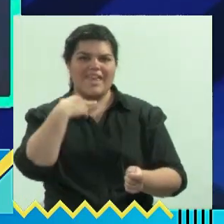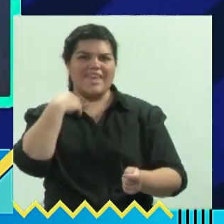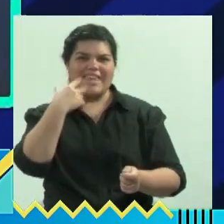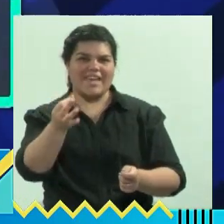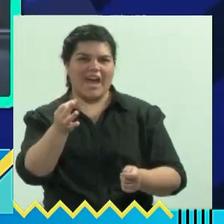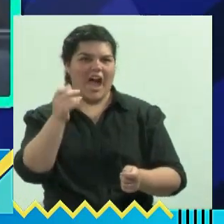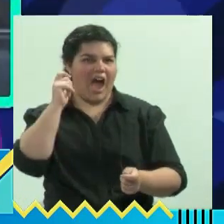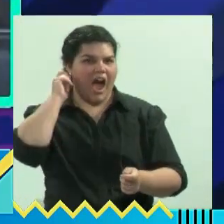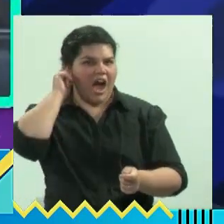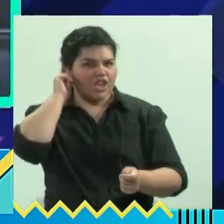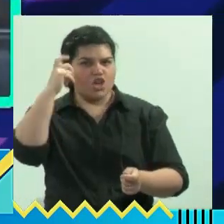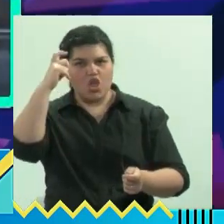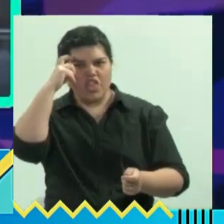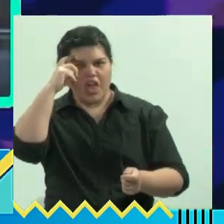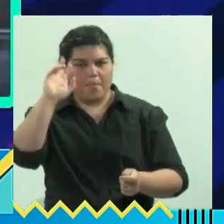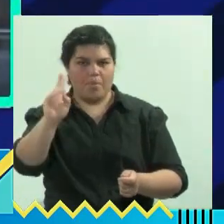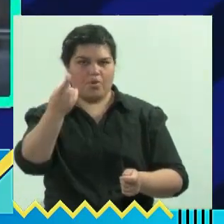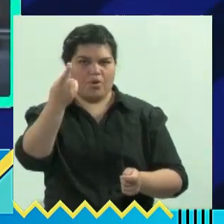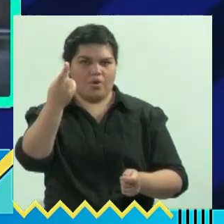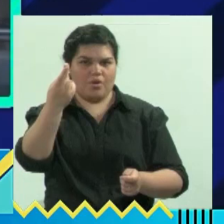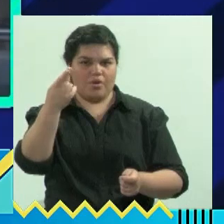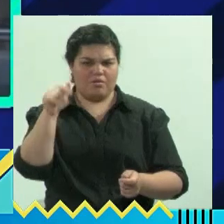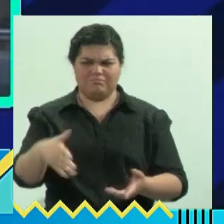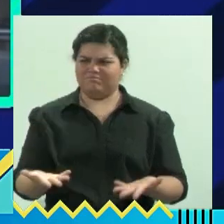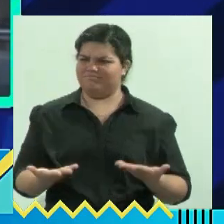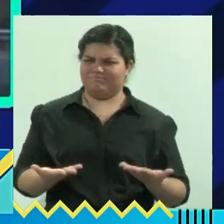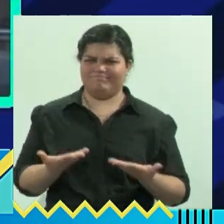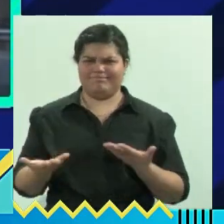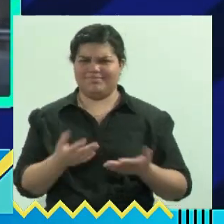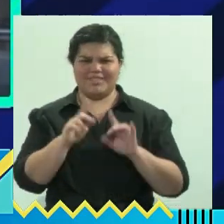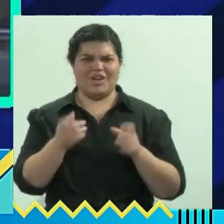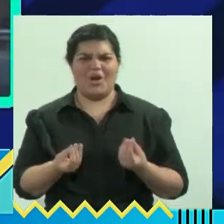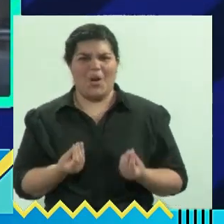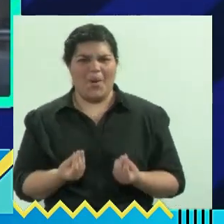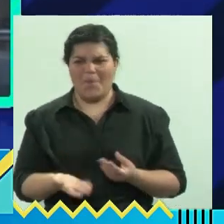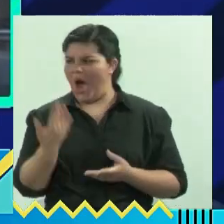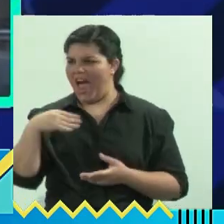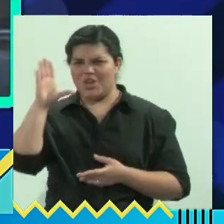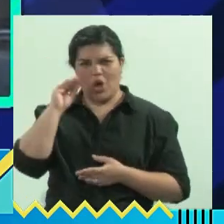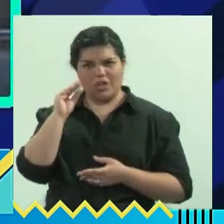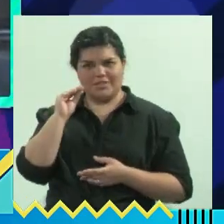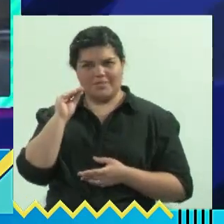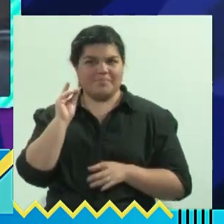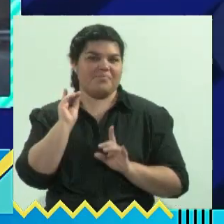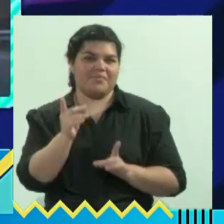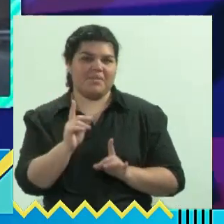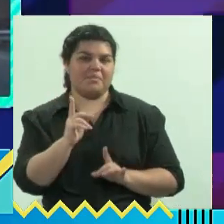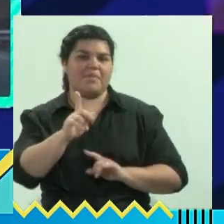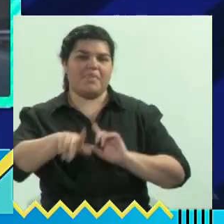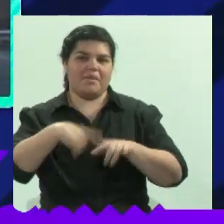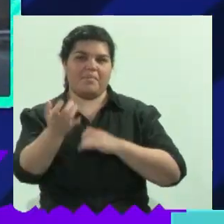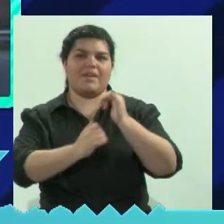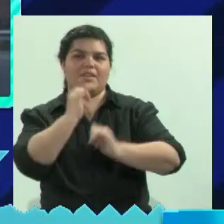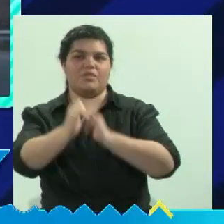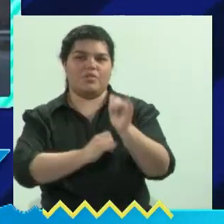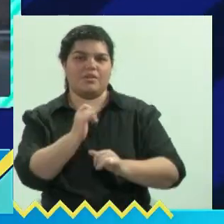sí, esta es la campera de ella. Y bueno, a raíz de eso, hace más un tiempo, que es la historia que yo escribí, me encontré con un caso